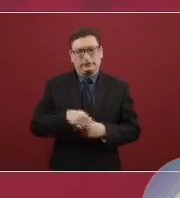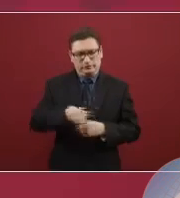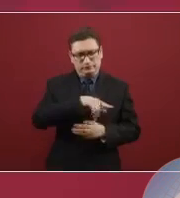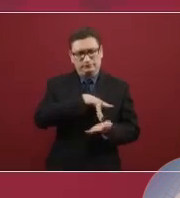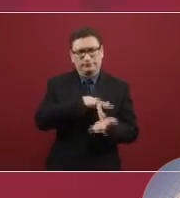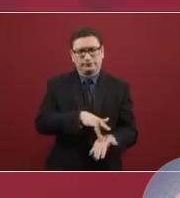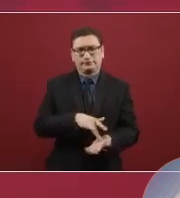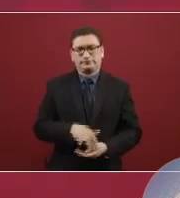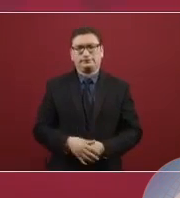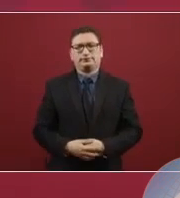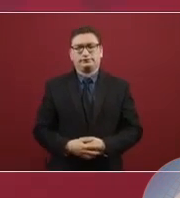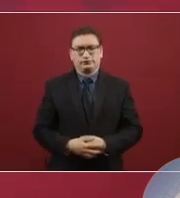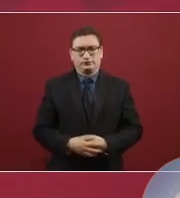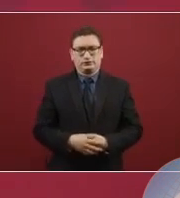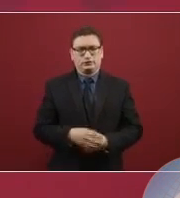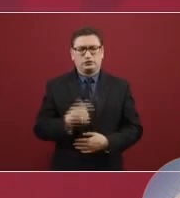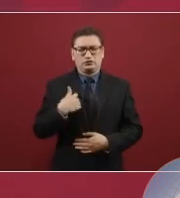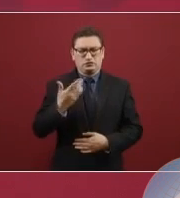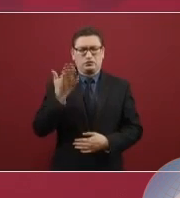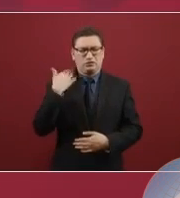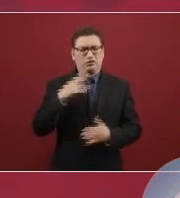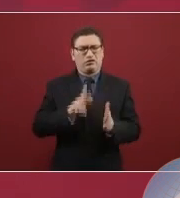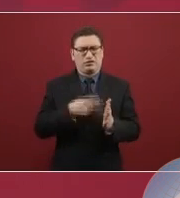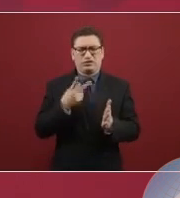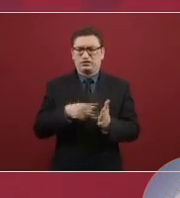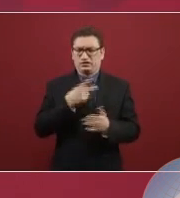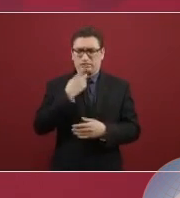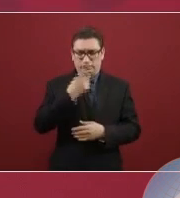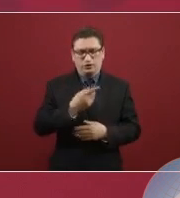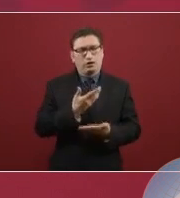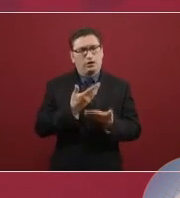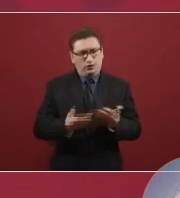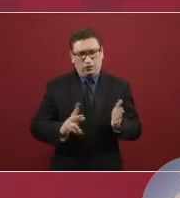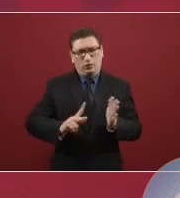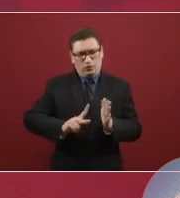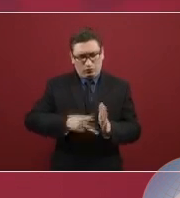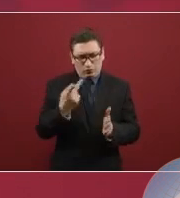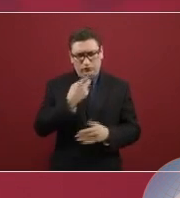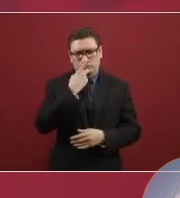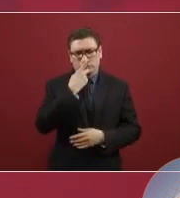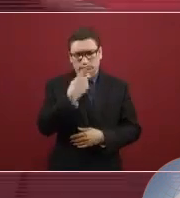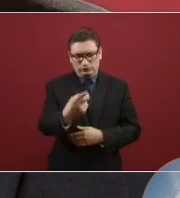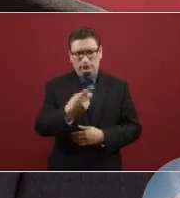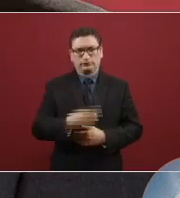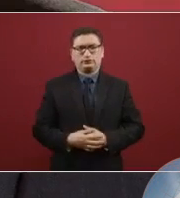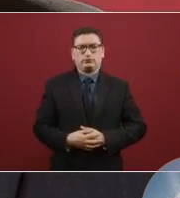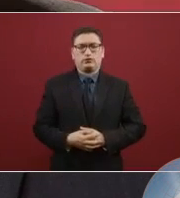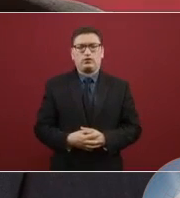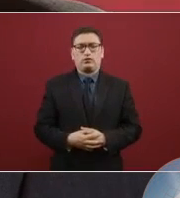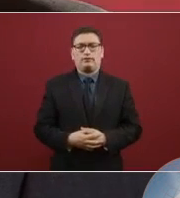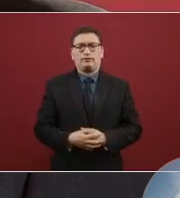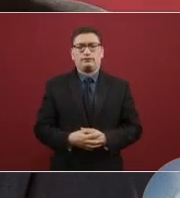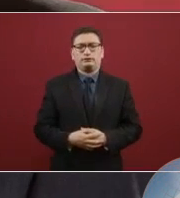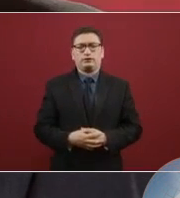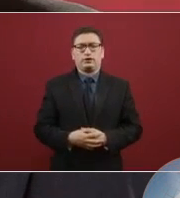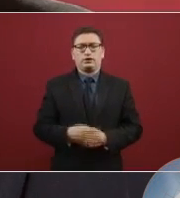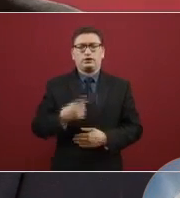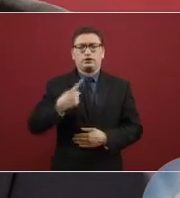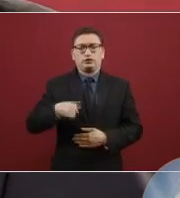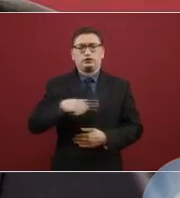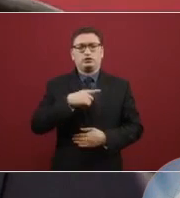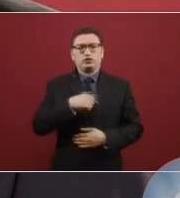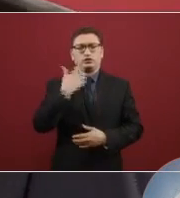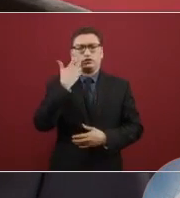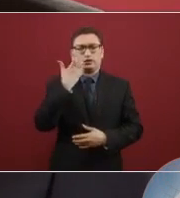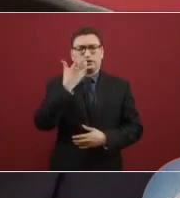eh lo he dicho en otras ocasiones lo repito ahora Estamos procurando que no haya